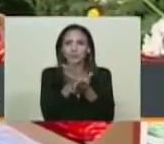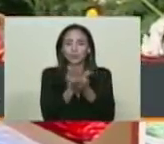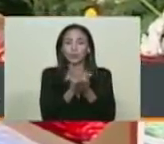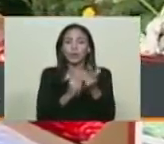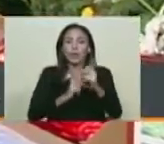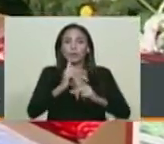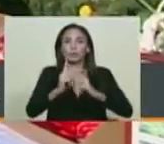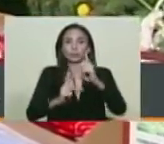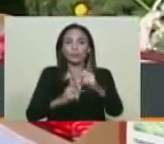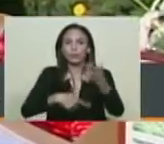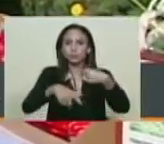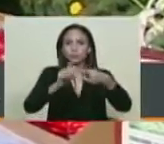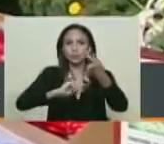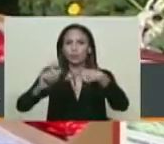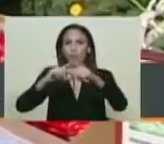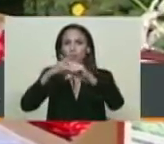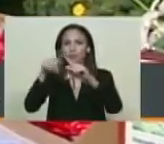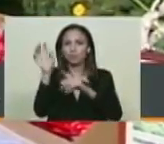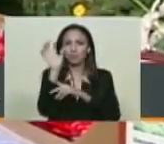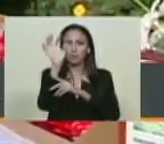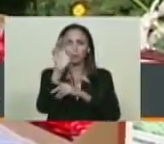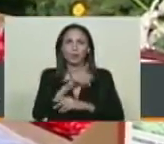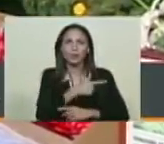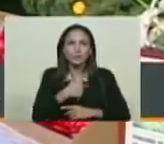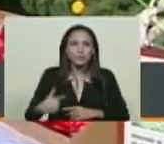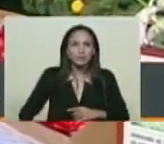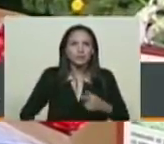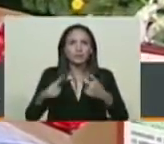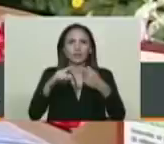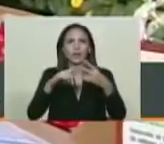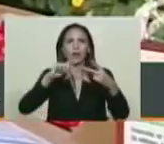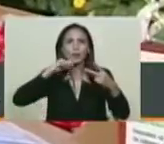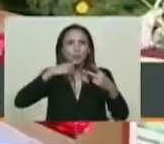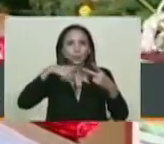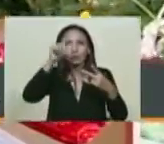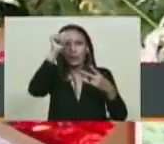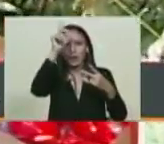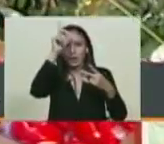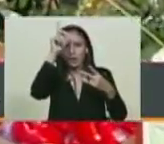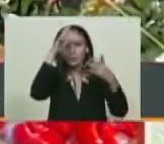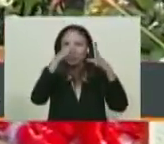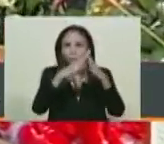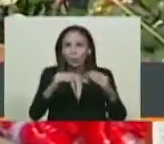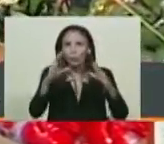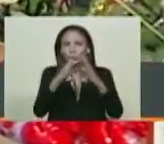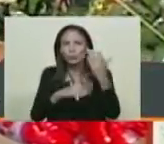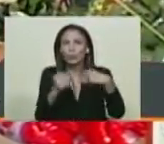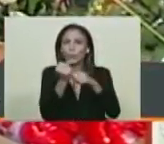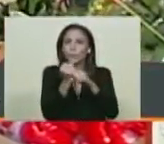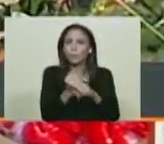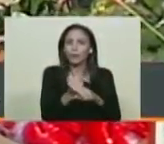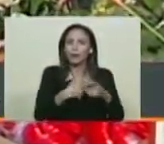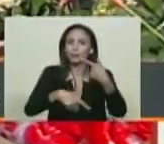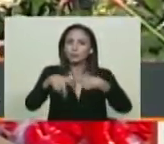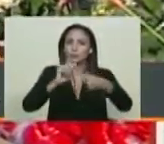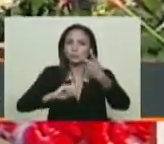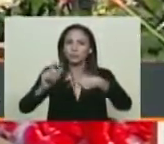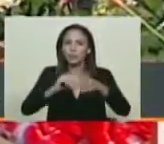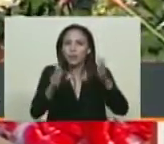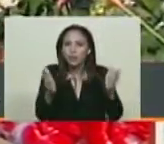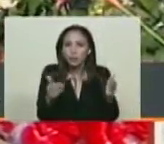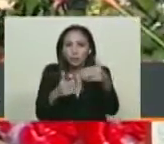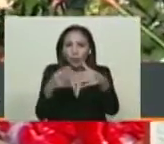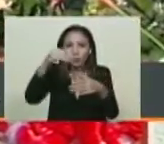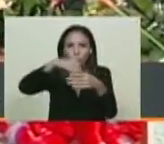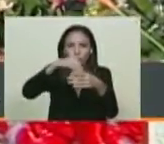producto se vende en el exterior. China, Rusia, Alemania, todos esperan que nosotros le enviemos esta